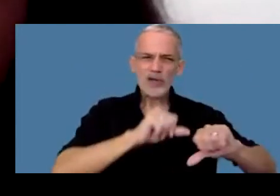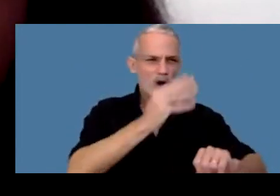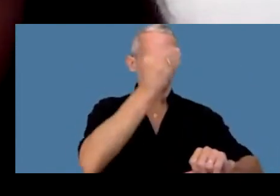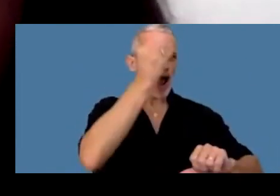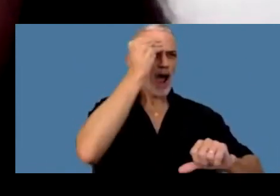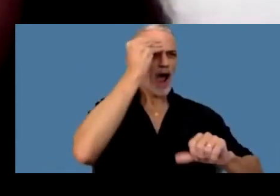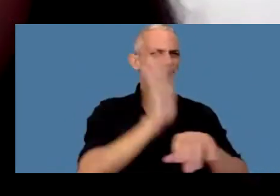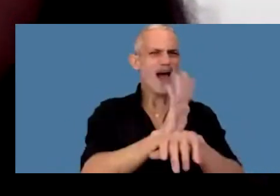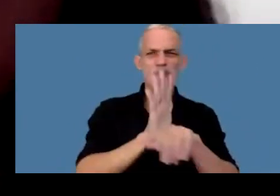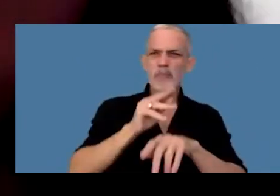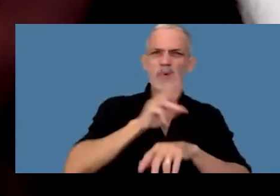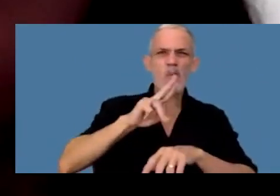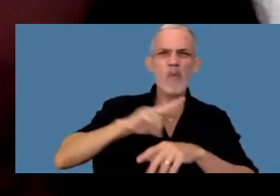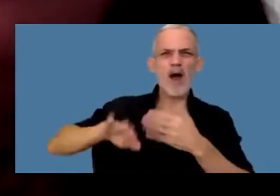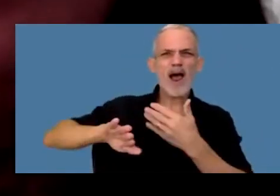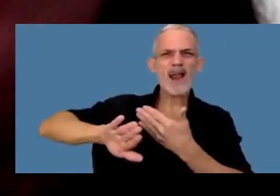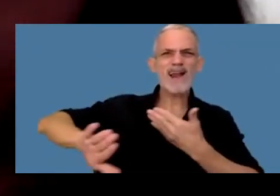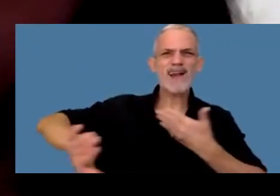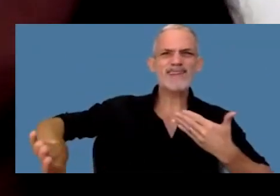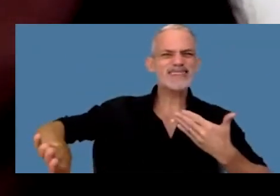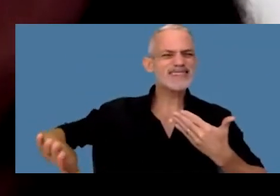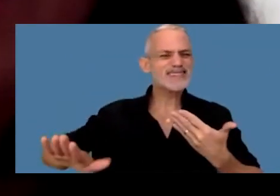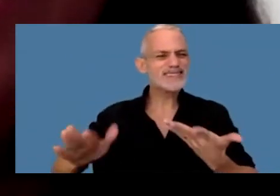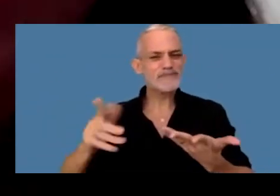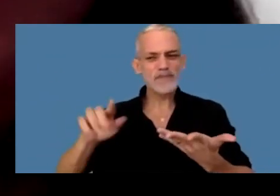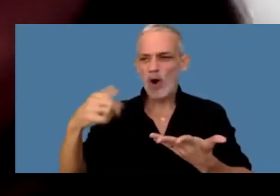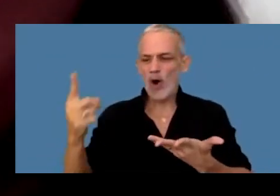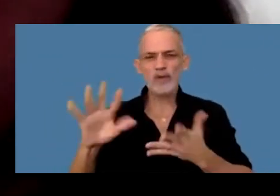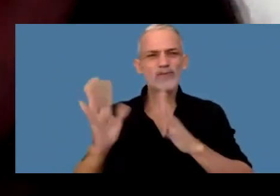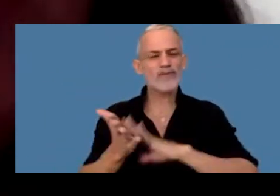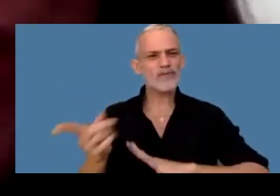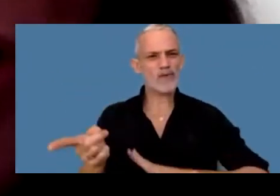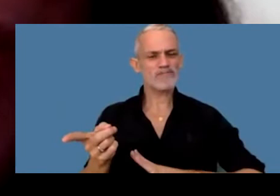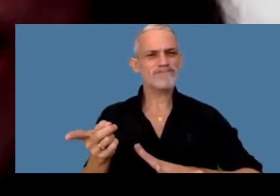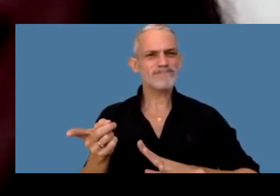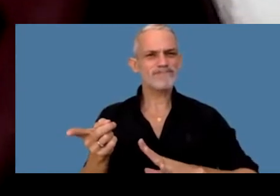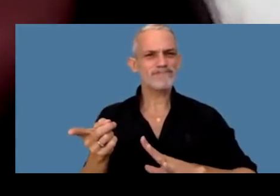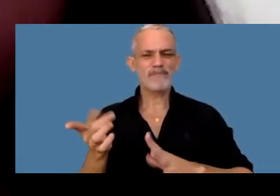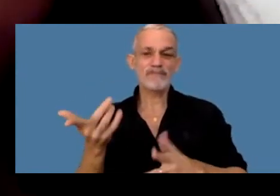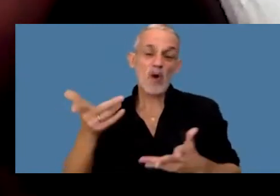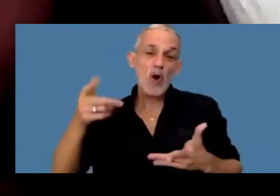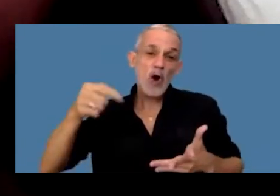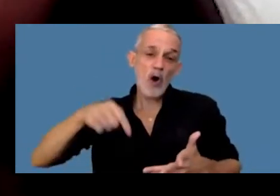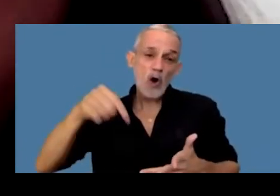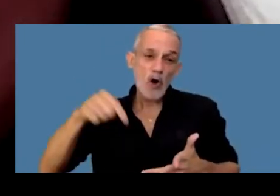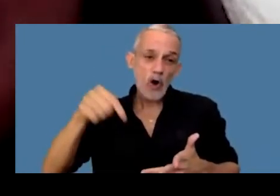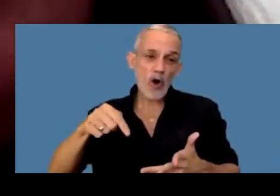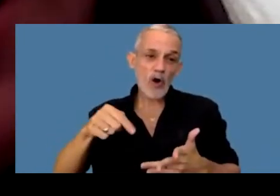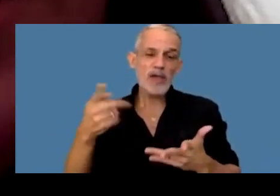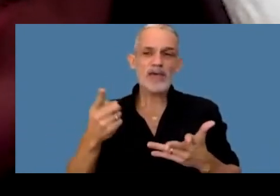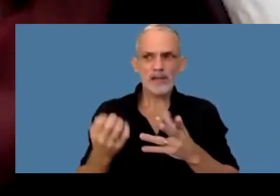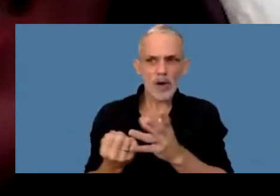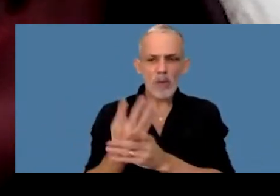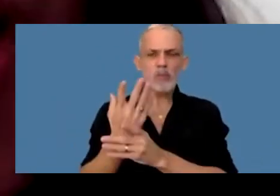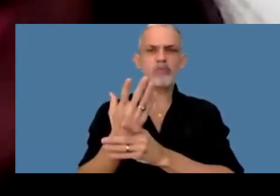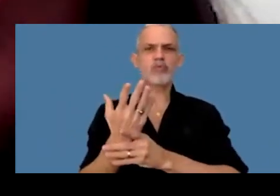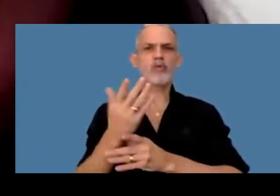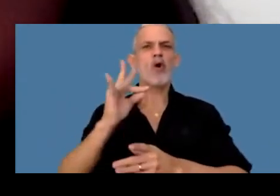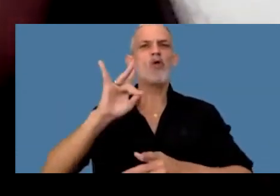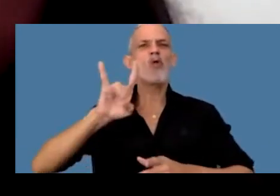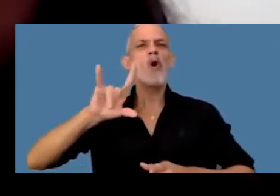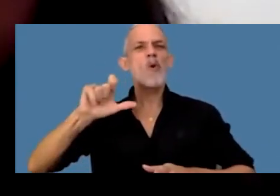la dula, que ahora lo va a contar Virgi un poco más en detalle, se separan, ¿no? Como que en un momento todo